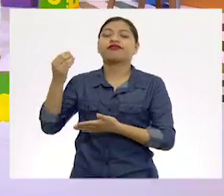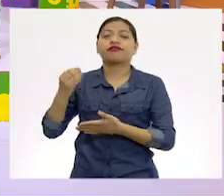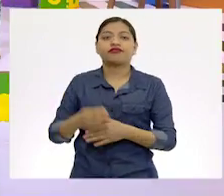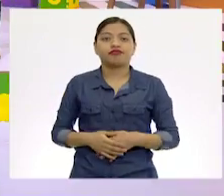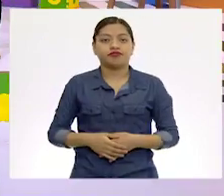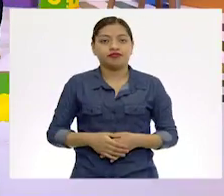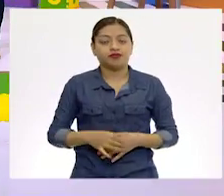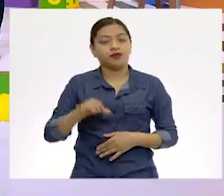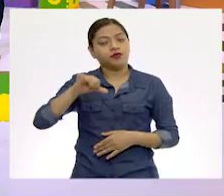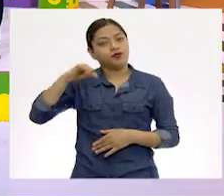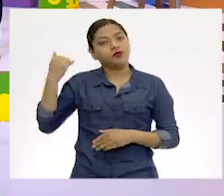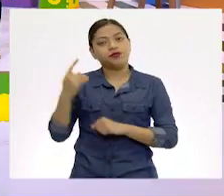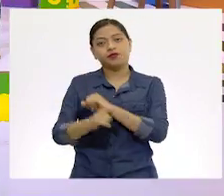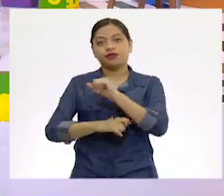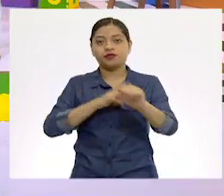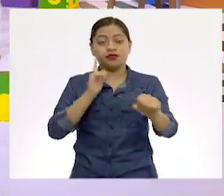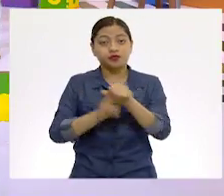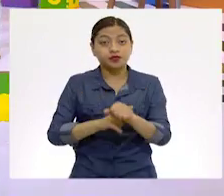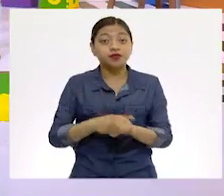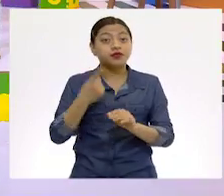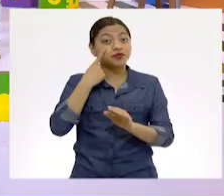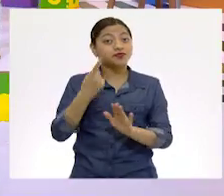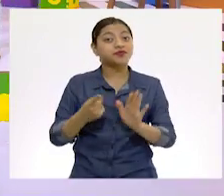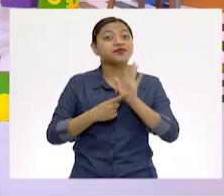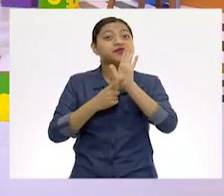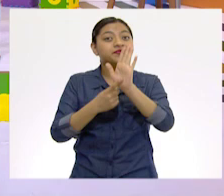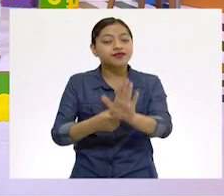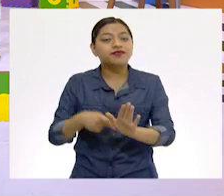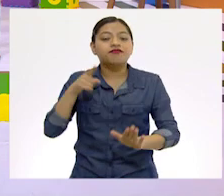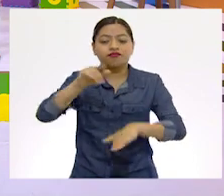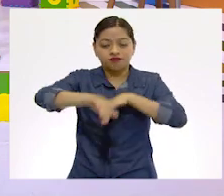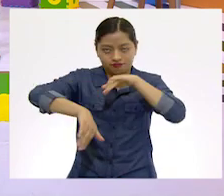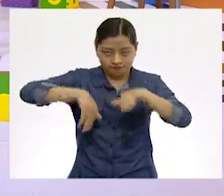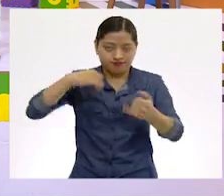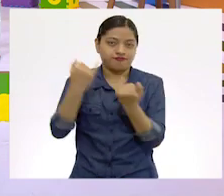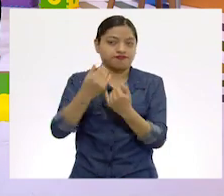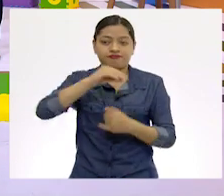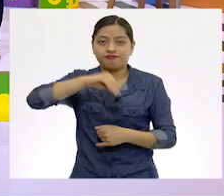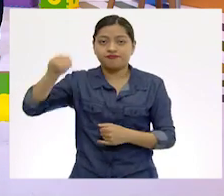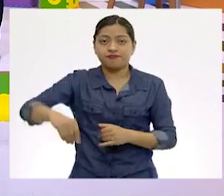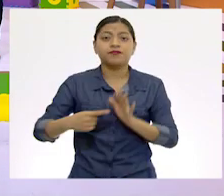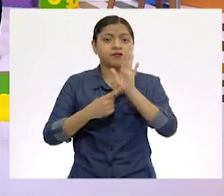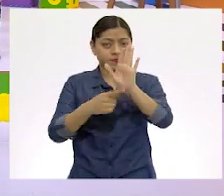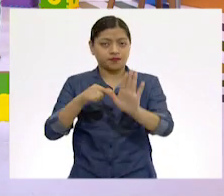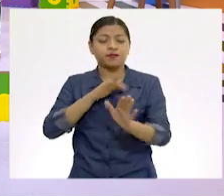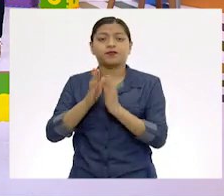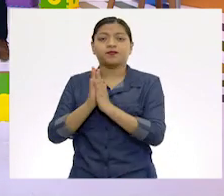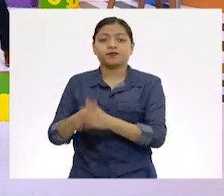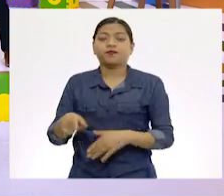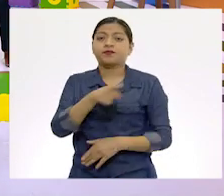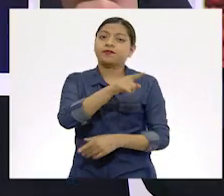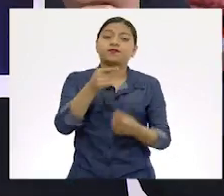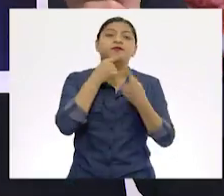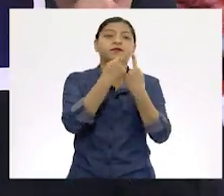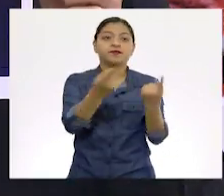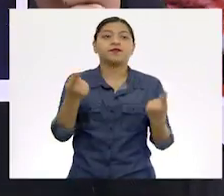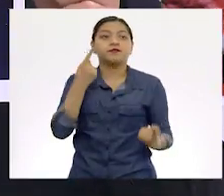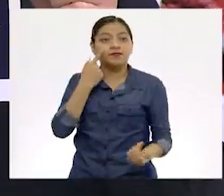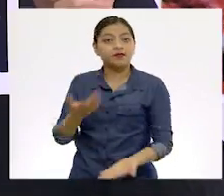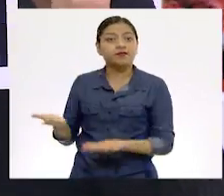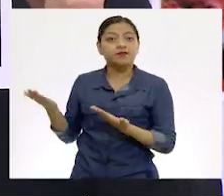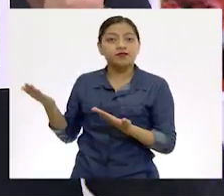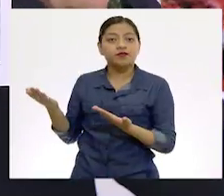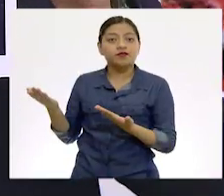aquí otro animal que se desplaza nadando. Enséñaselas, por favor, a las niñas y a los niños.